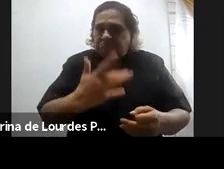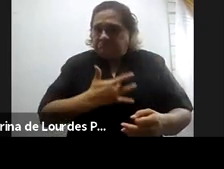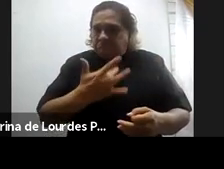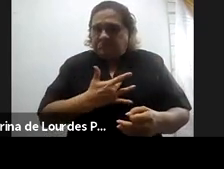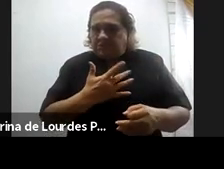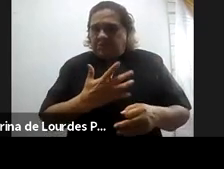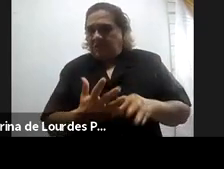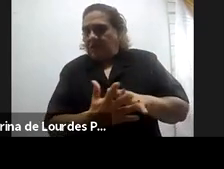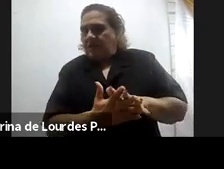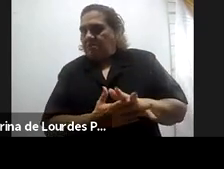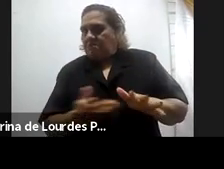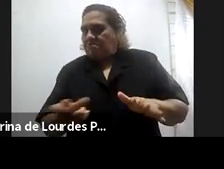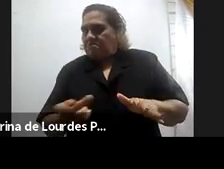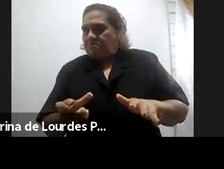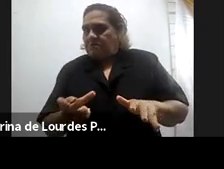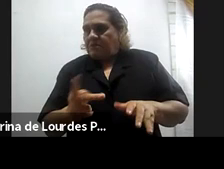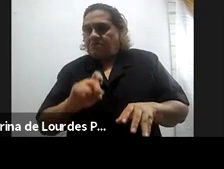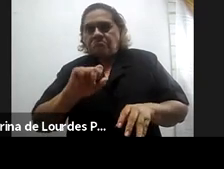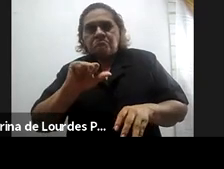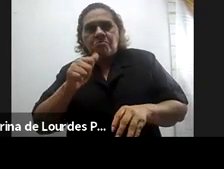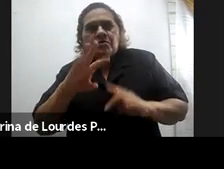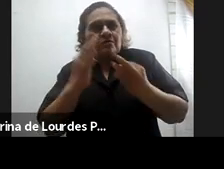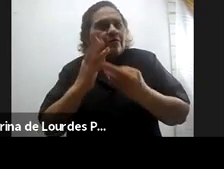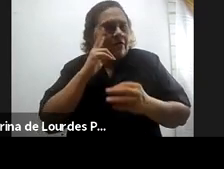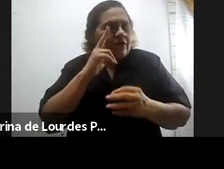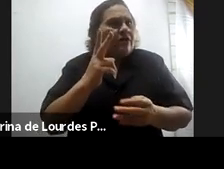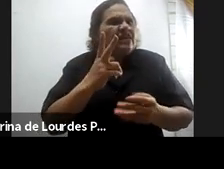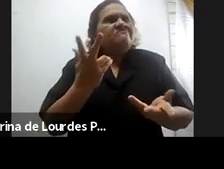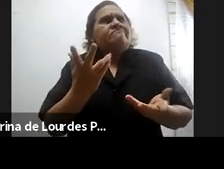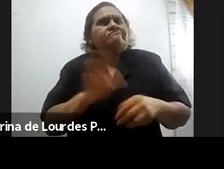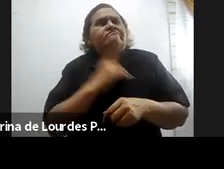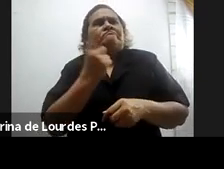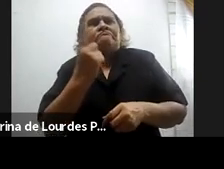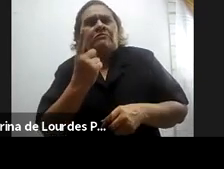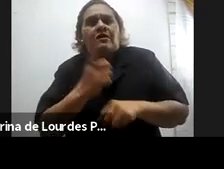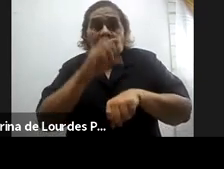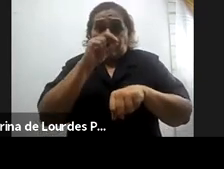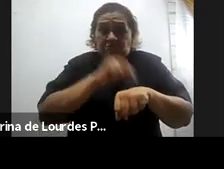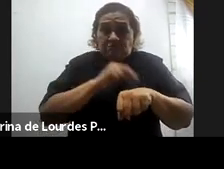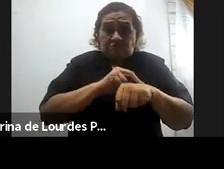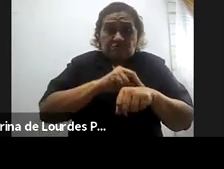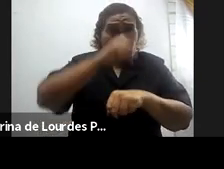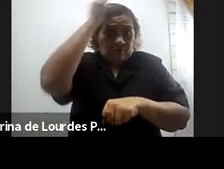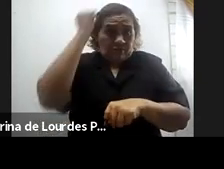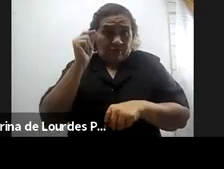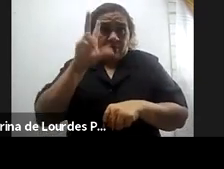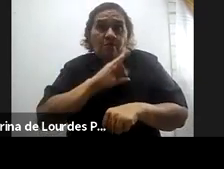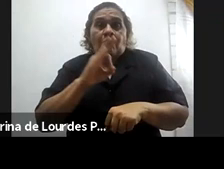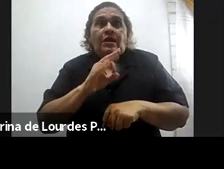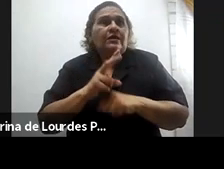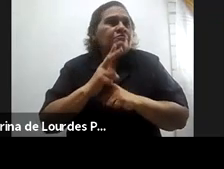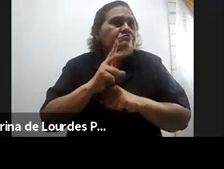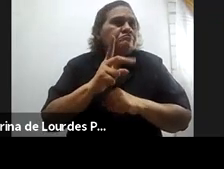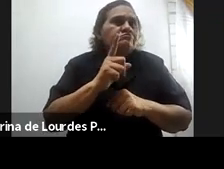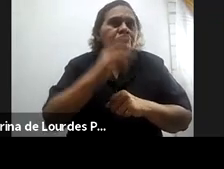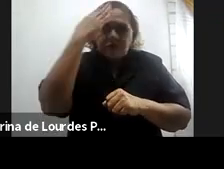también es otra manera en la que se puede desarrollar pie diabético, y el médico o la enfermera de una manera muy sencilla pueden